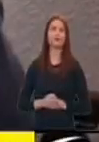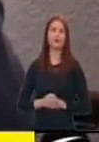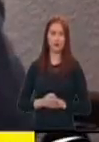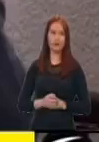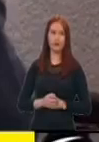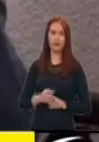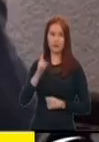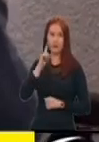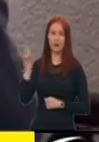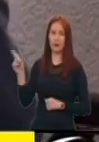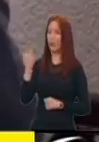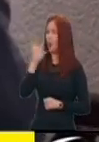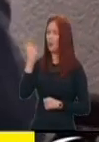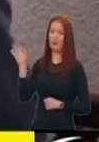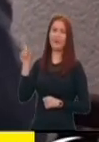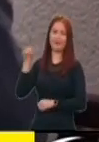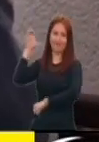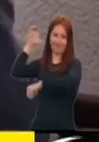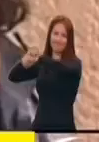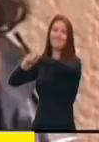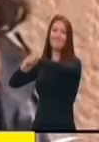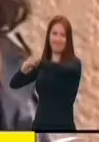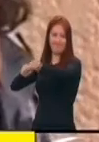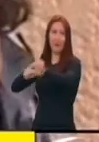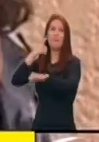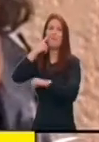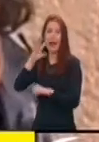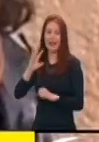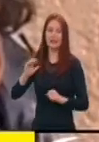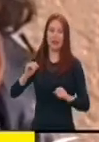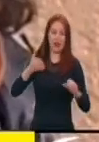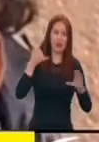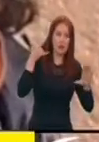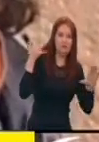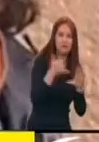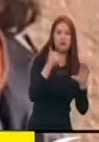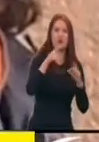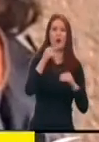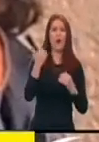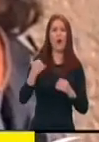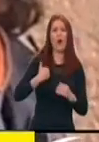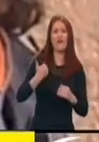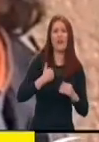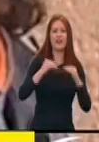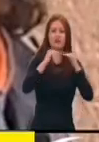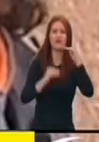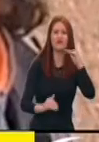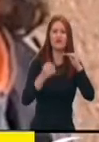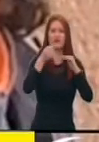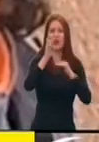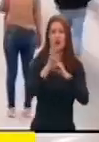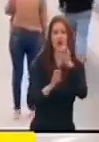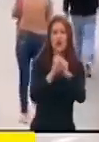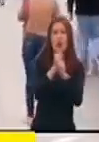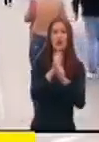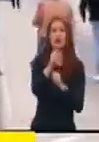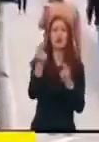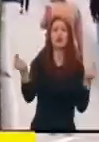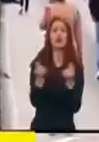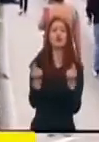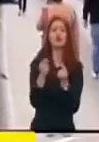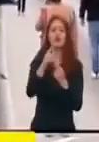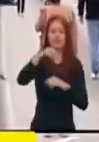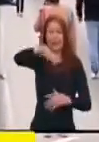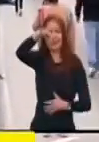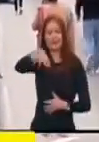Este es el hombre señalado por las autoridades de abusar y robar a una menor de edad en inmediaciones de una estación de Transmilenio en Bogotá.